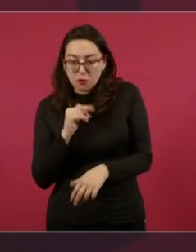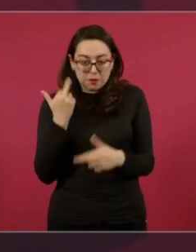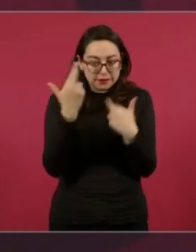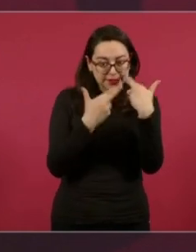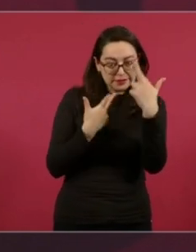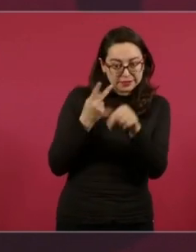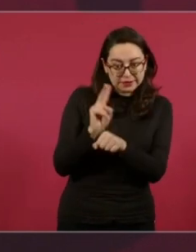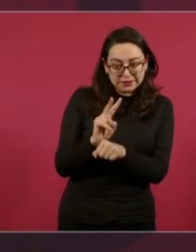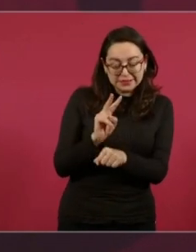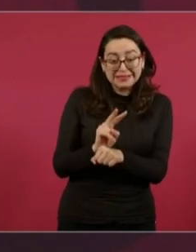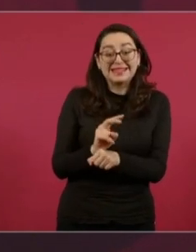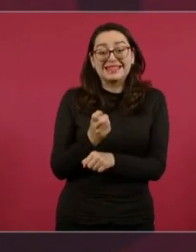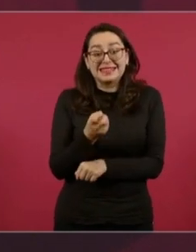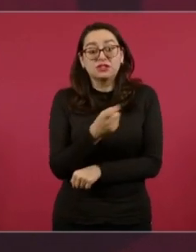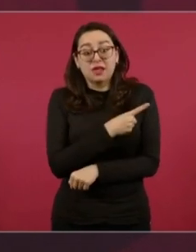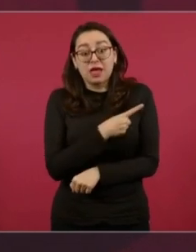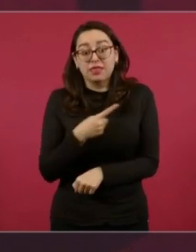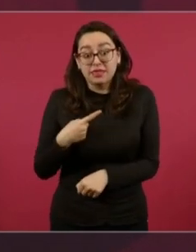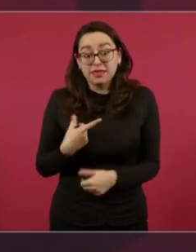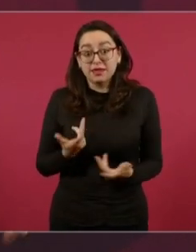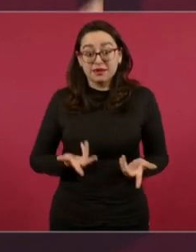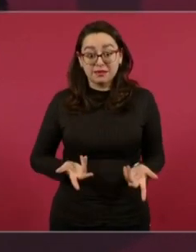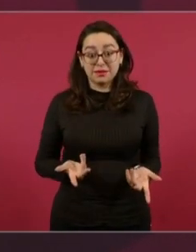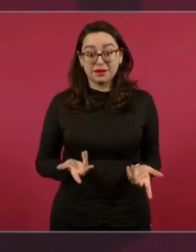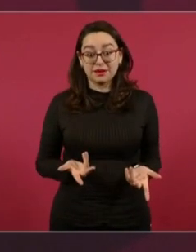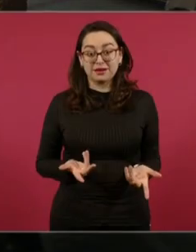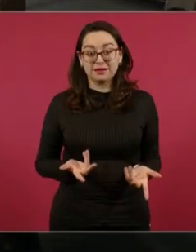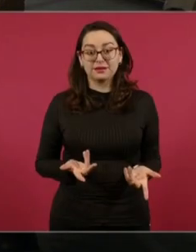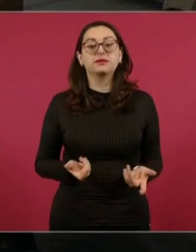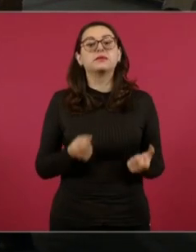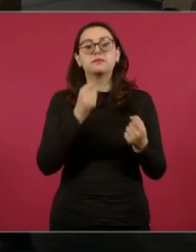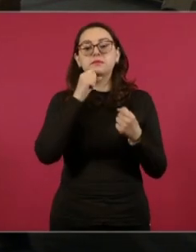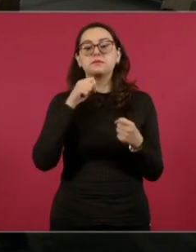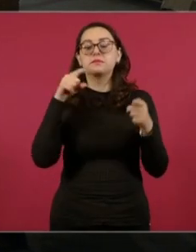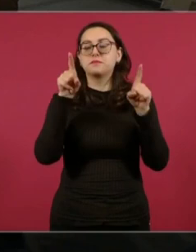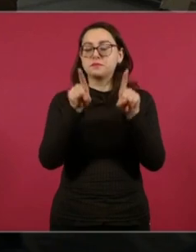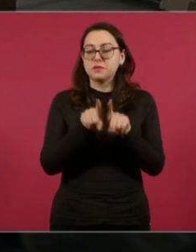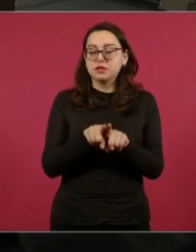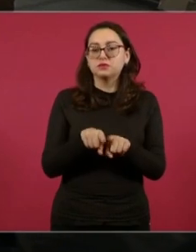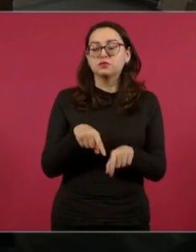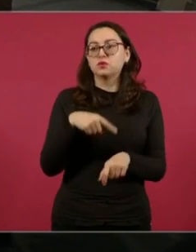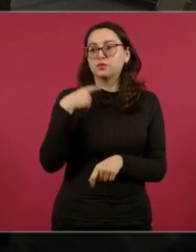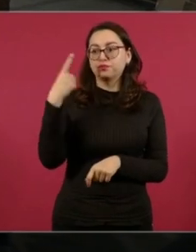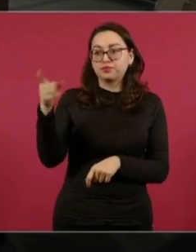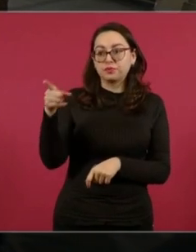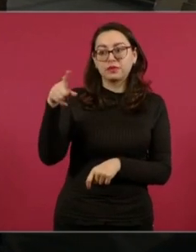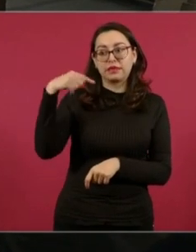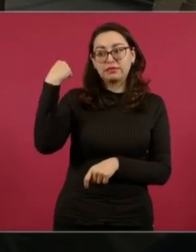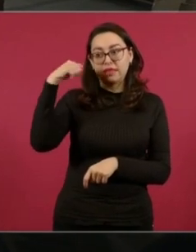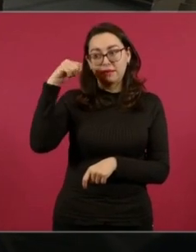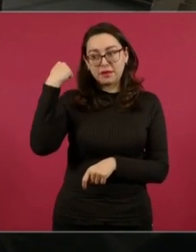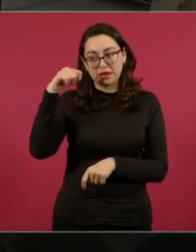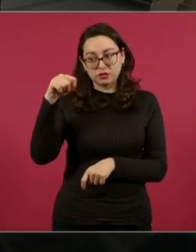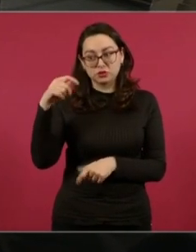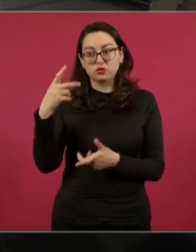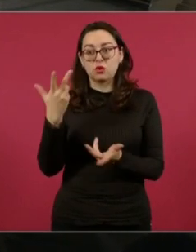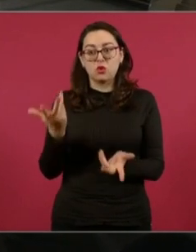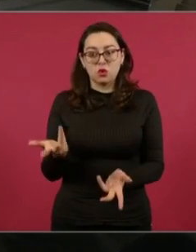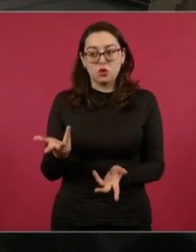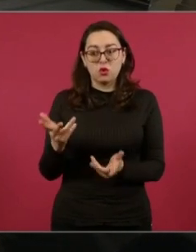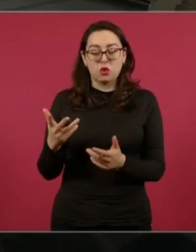en el caso de la refinería de Dos Bocas, pues ya casi cumplimos un año de